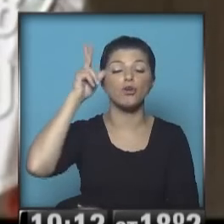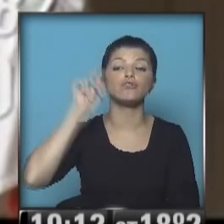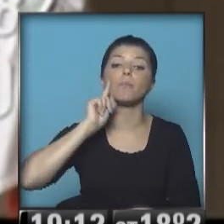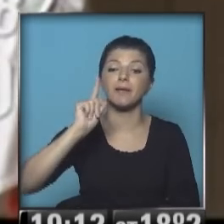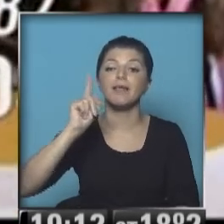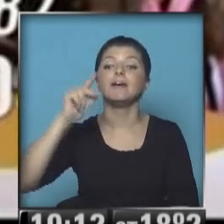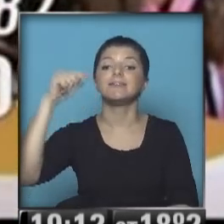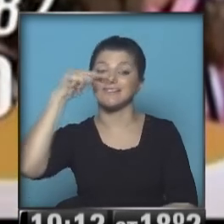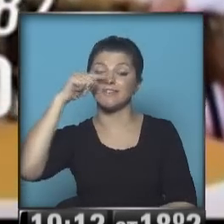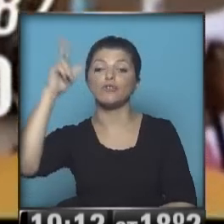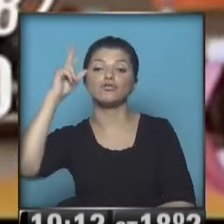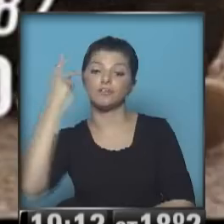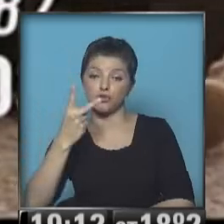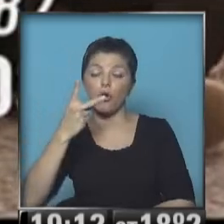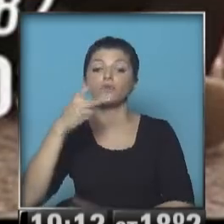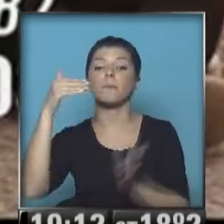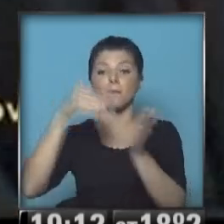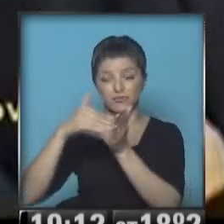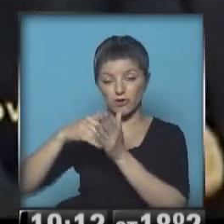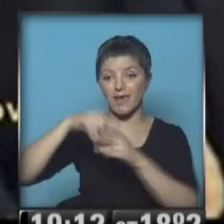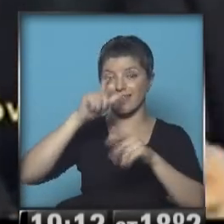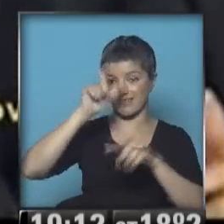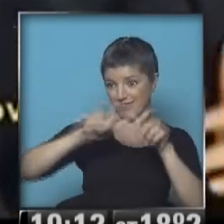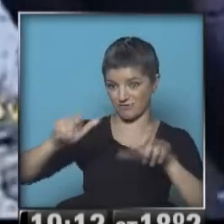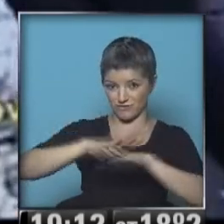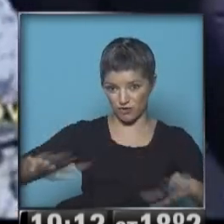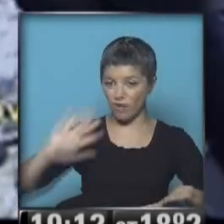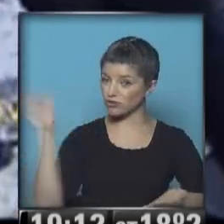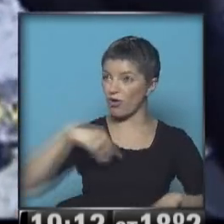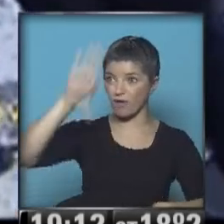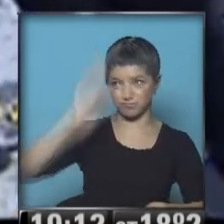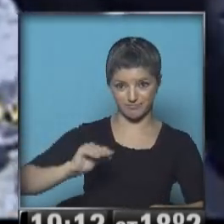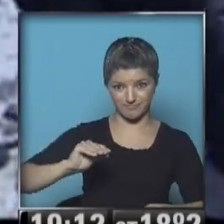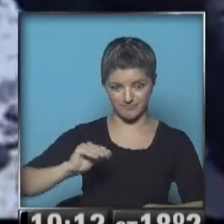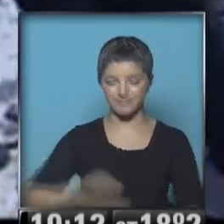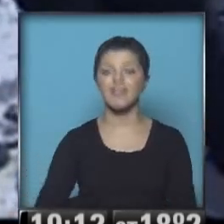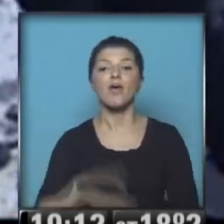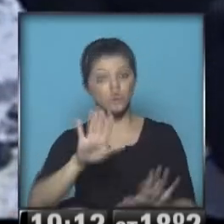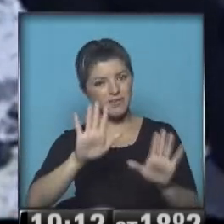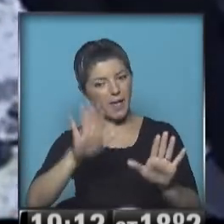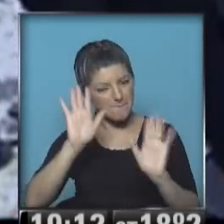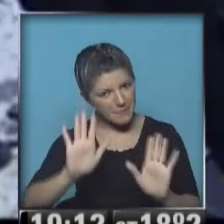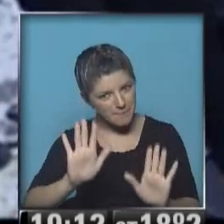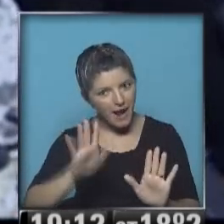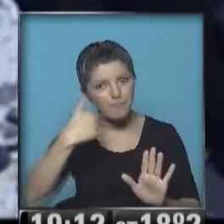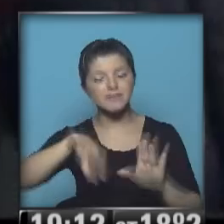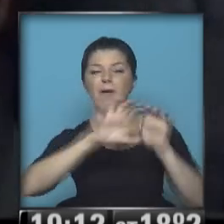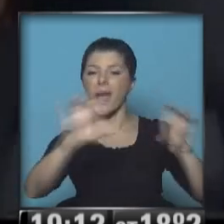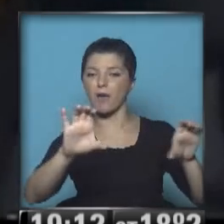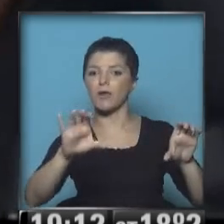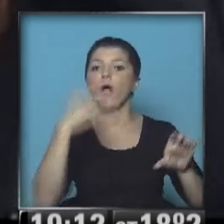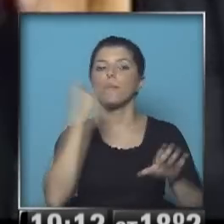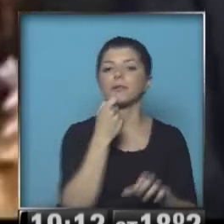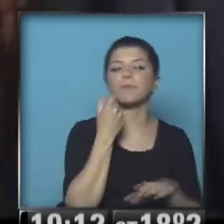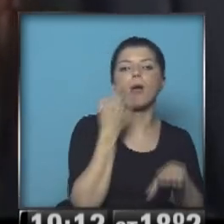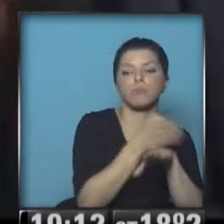2.728.782 alumnos de todo el país. Estén preparados con esta aula móvil que va, como su nombre lo indica, aula por aula,